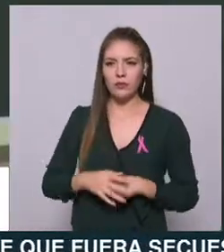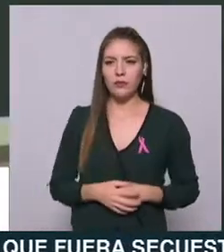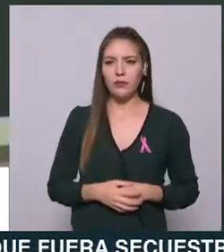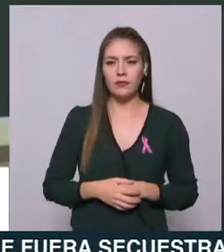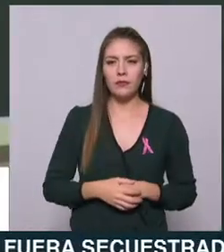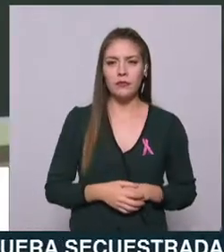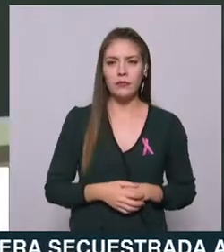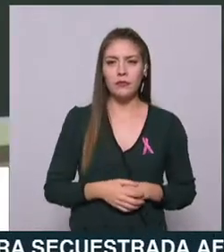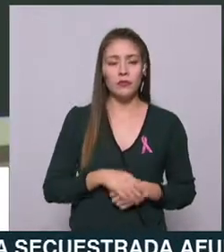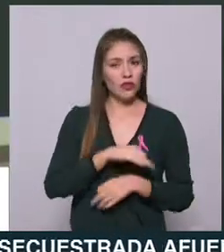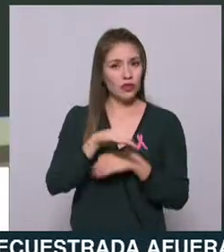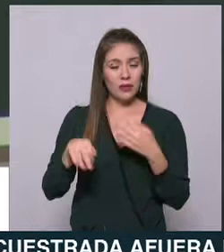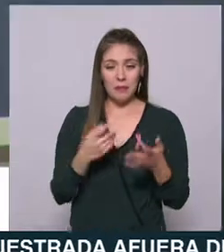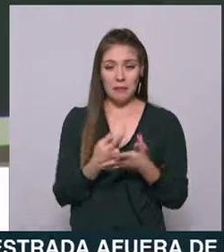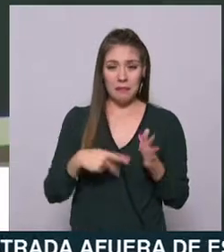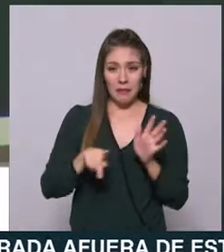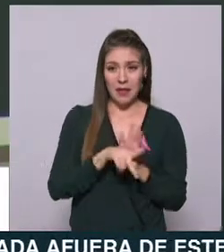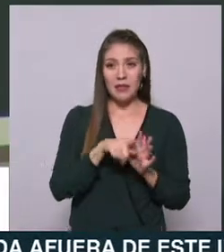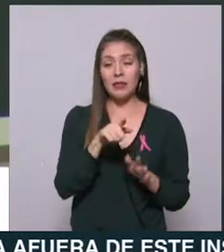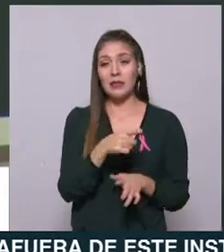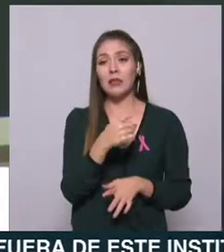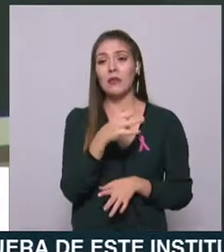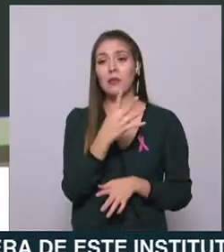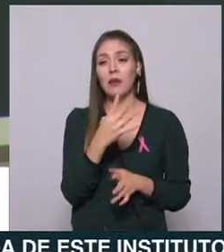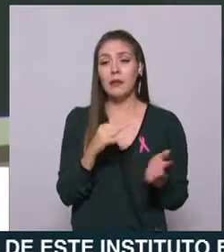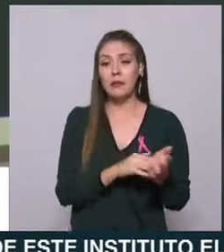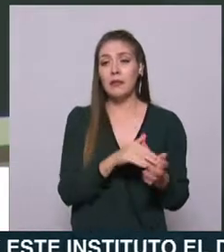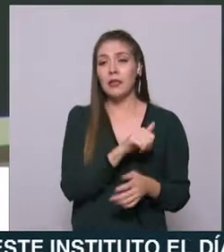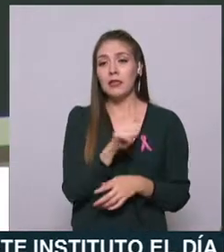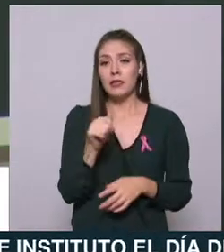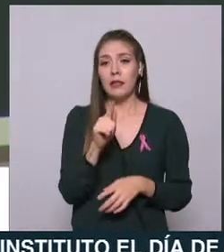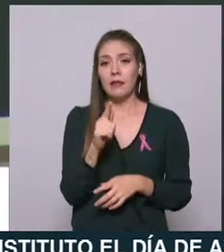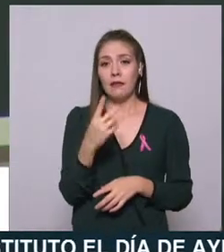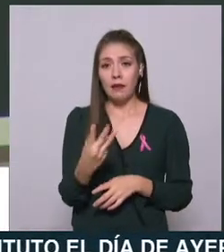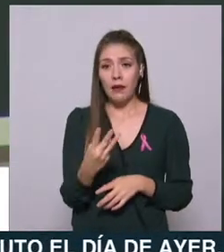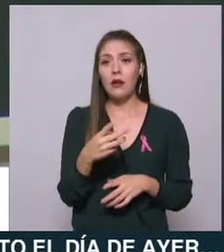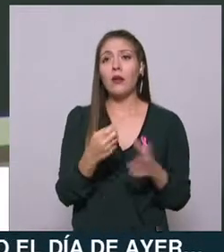gobierno federal, 19,763 de nueva creación,